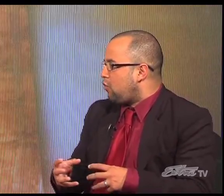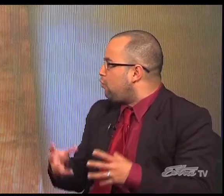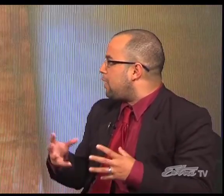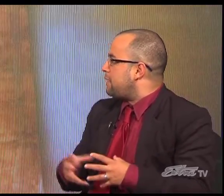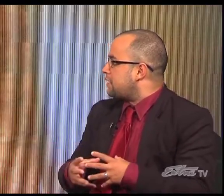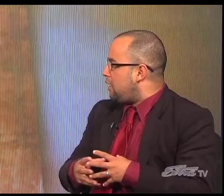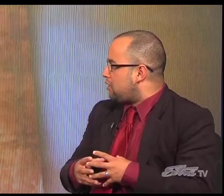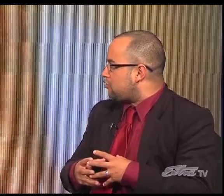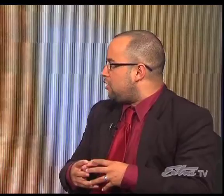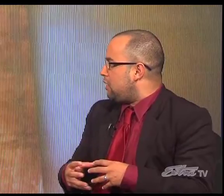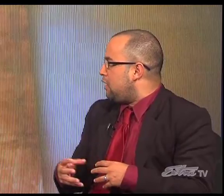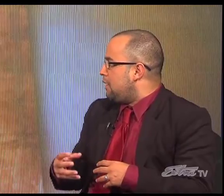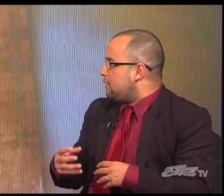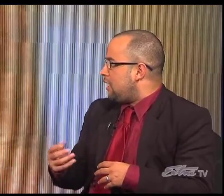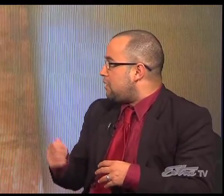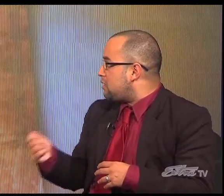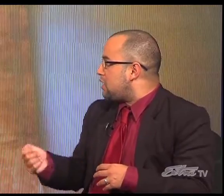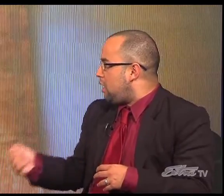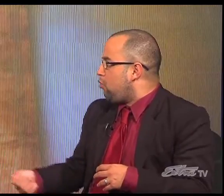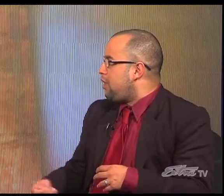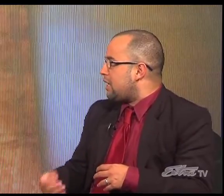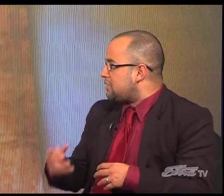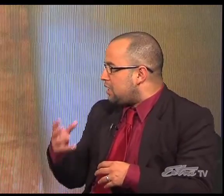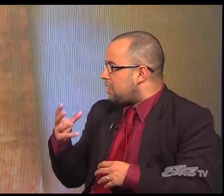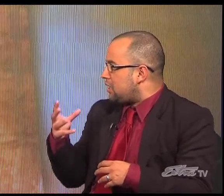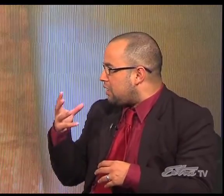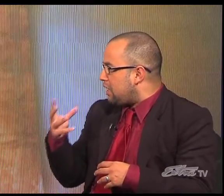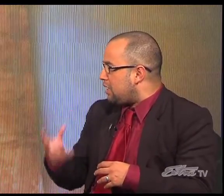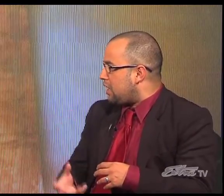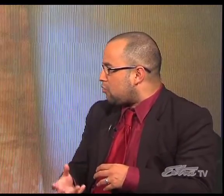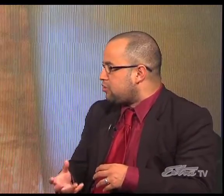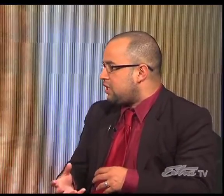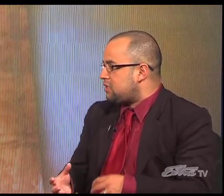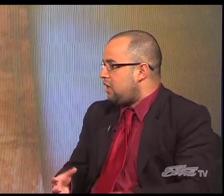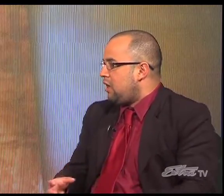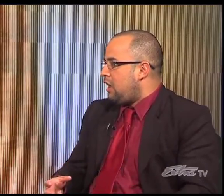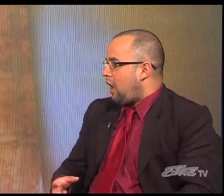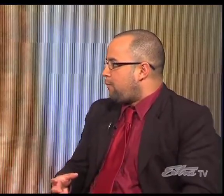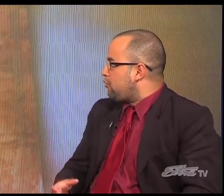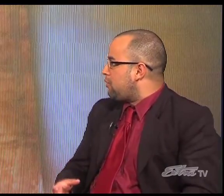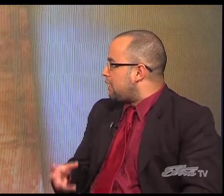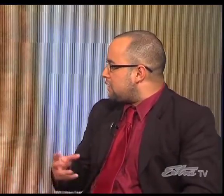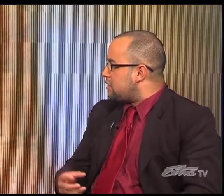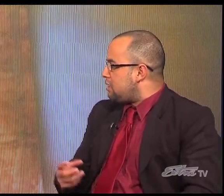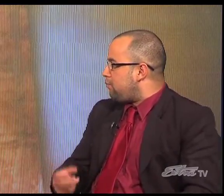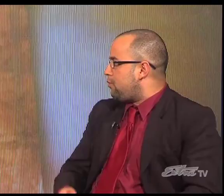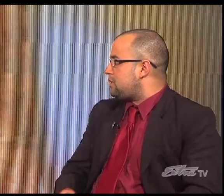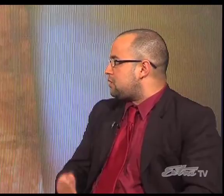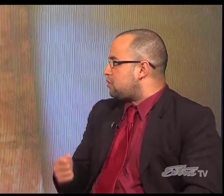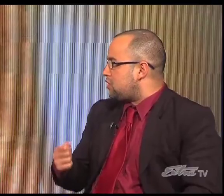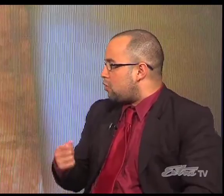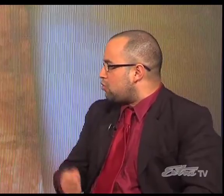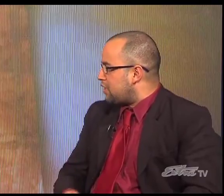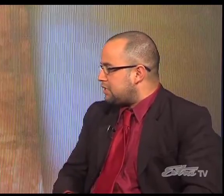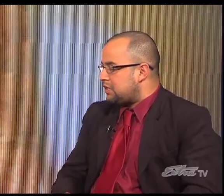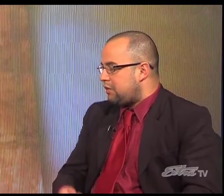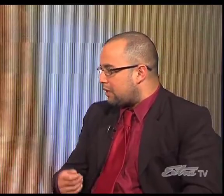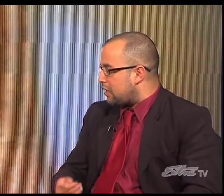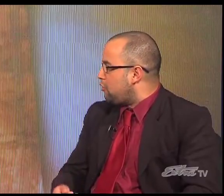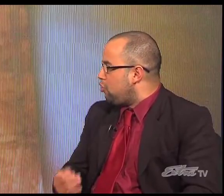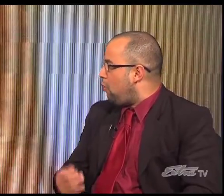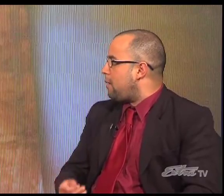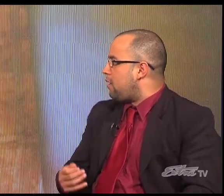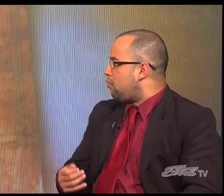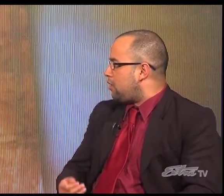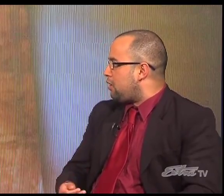es algo fundamental dentro de la identidad judía, que es el de generar conciencia al punto de que este tipo de circunstancias